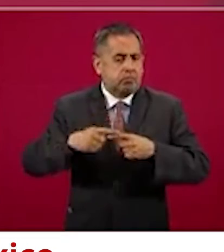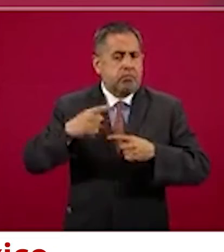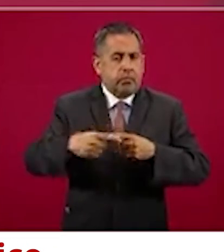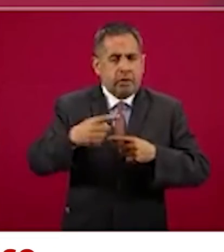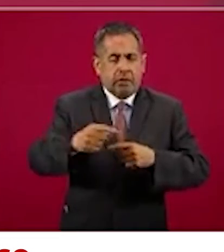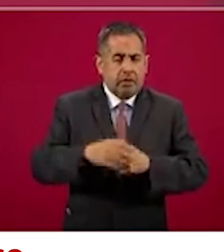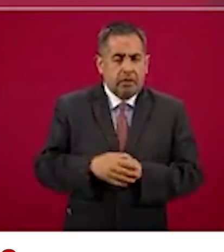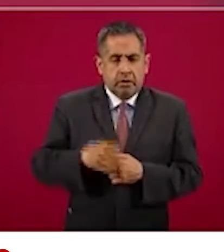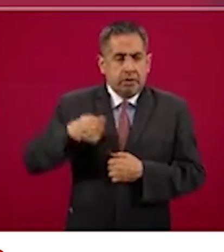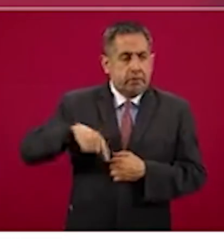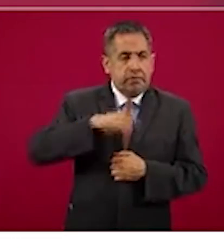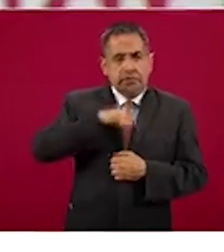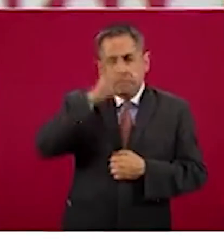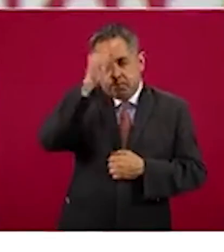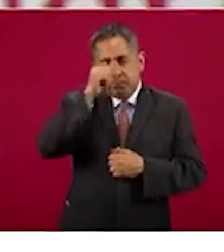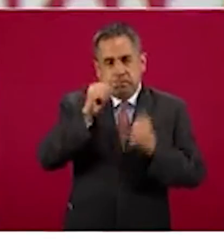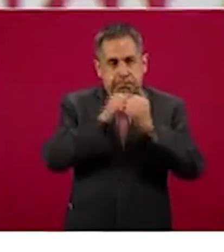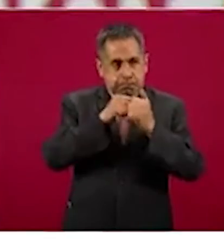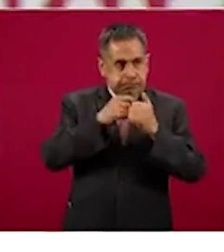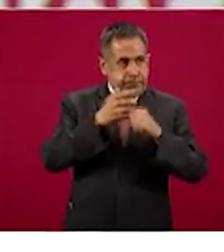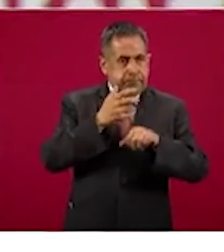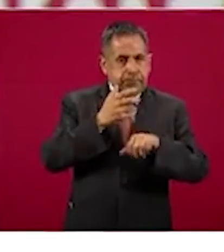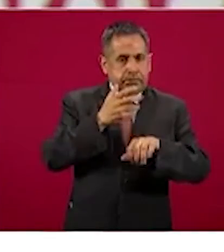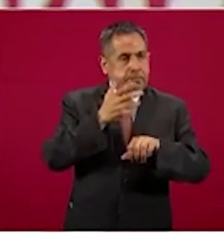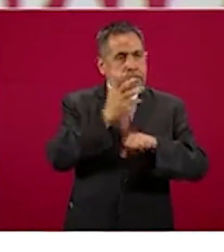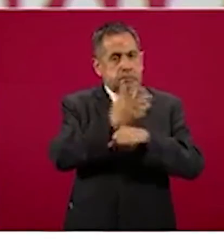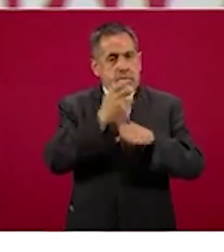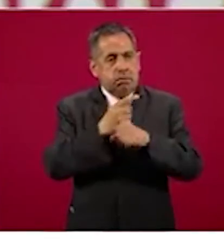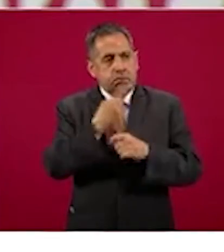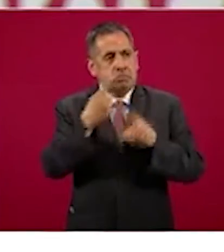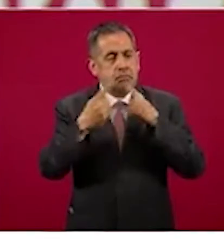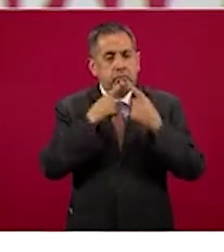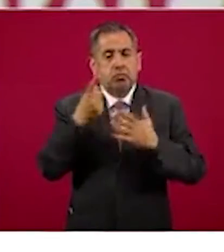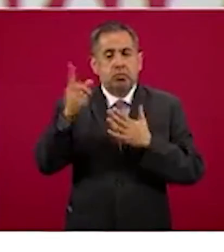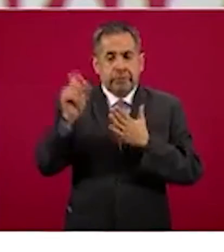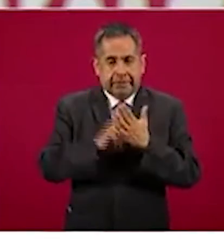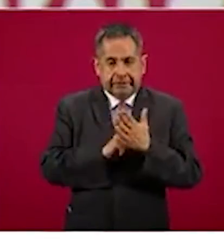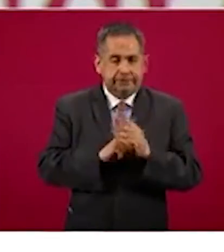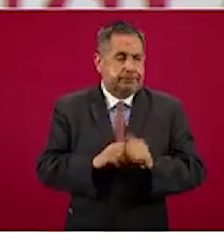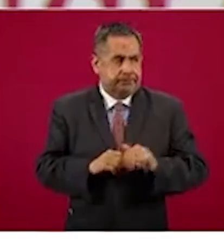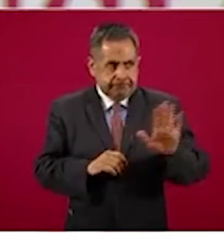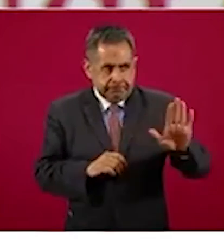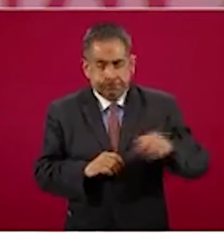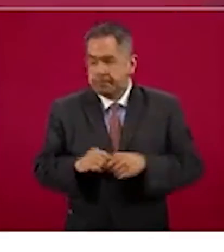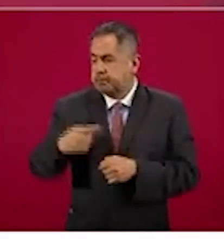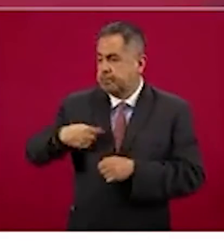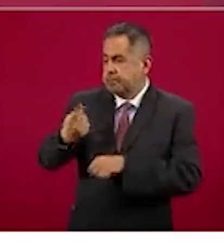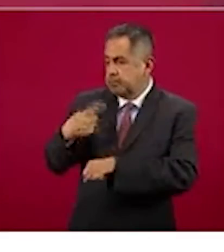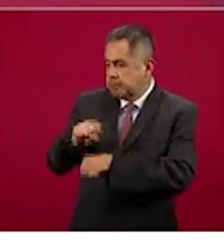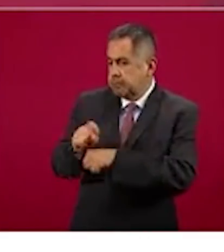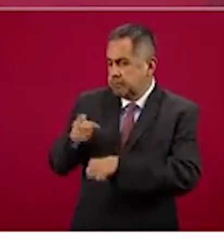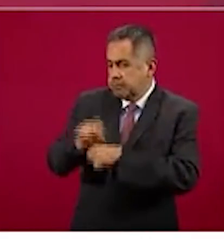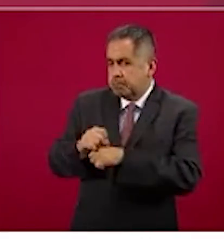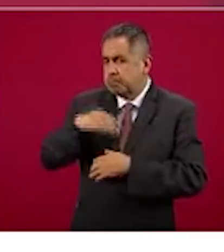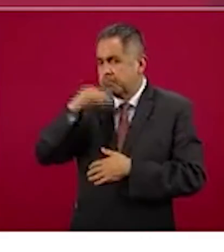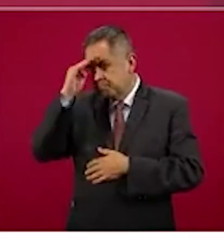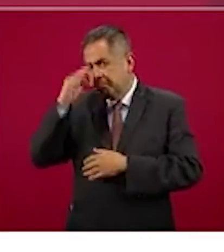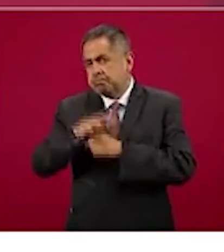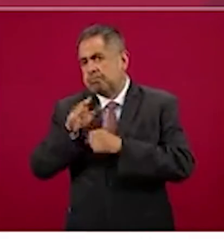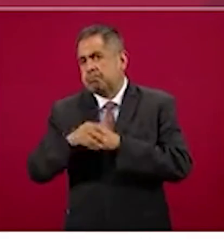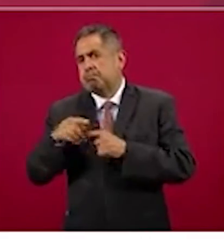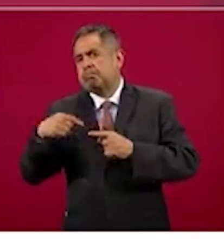y los acuerdos con Estados Unidos son mensuales. ¿Para qué hacemos la evaluación semanal? Para prever el siguiente mes. Hasta esta